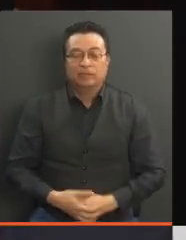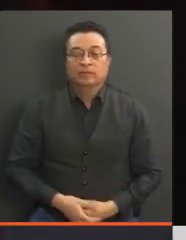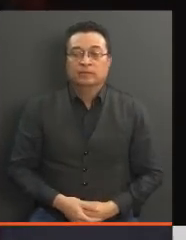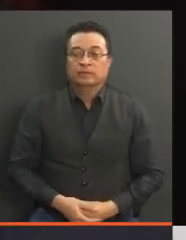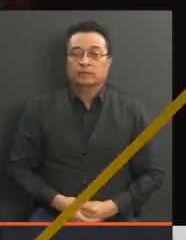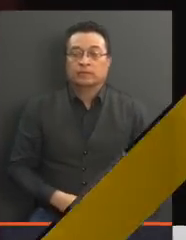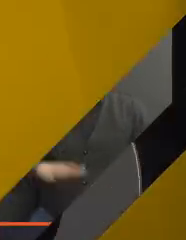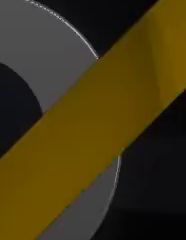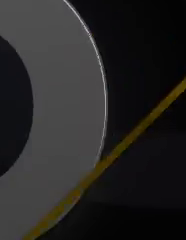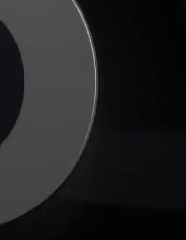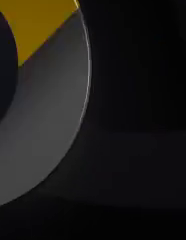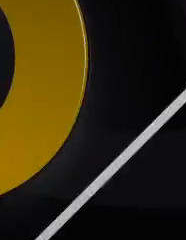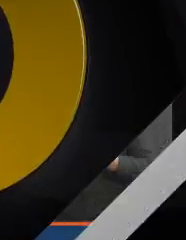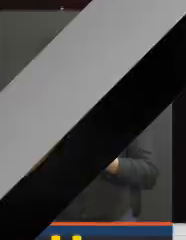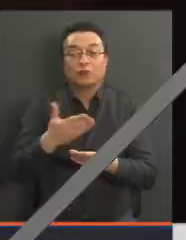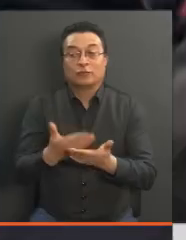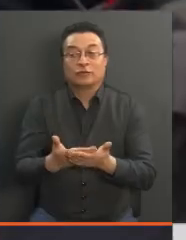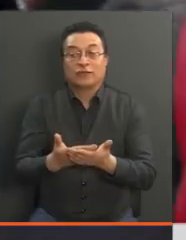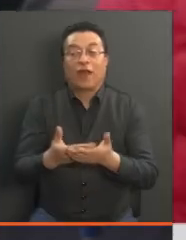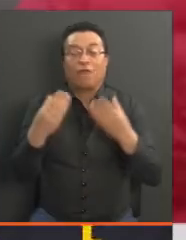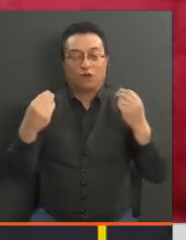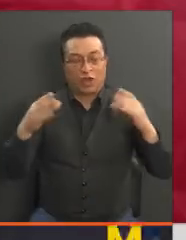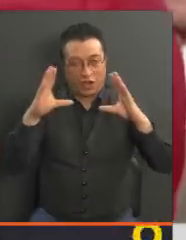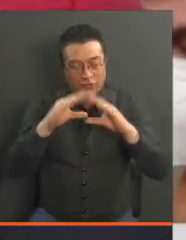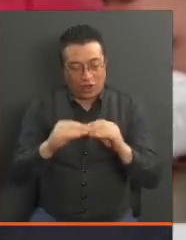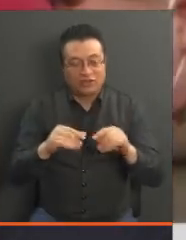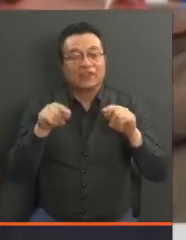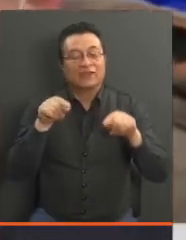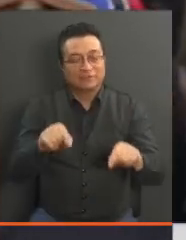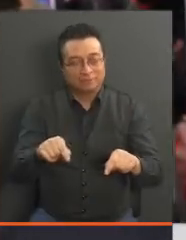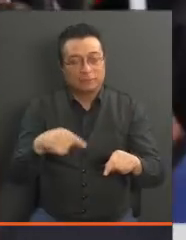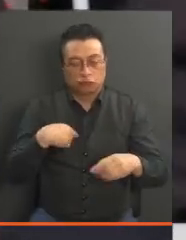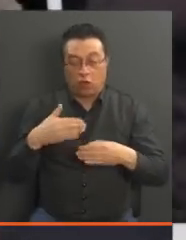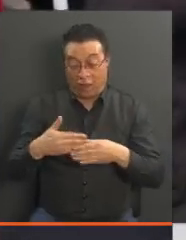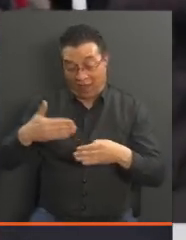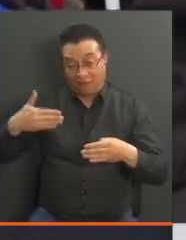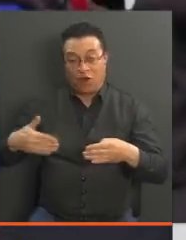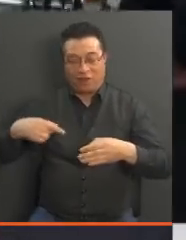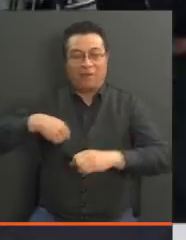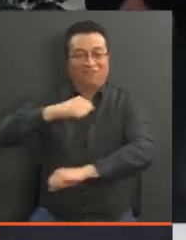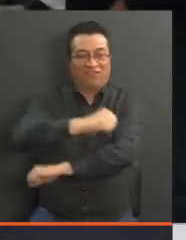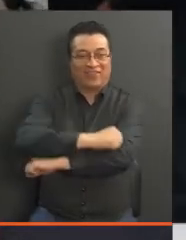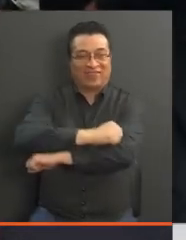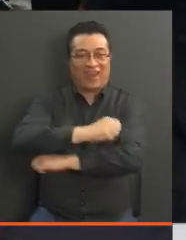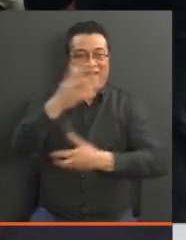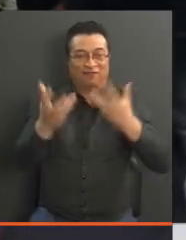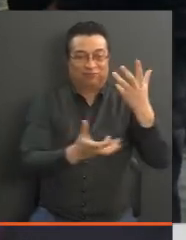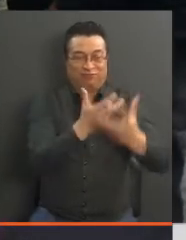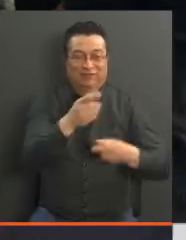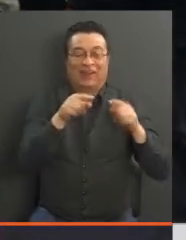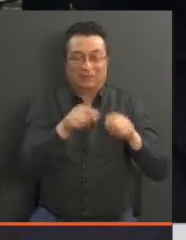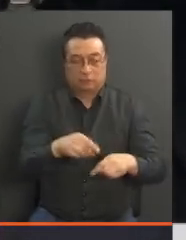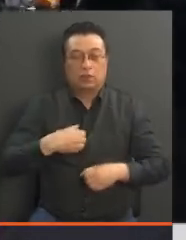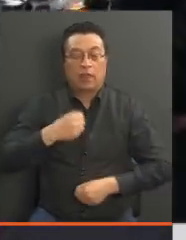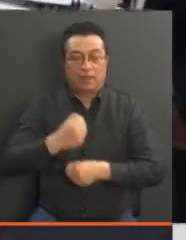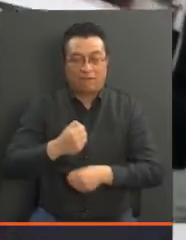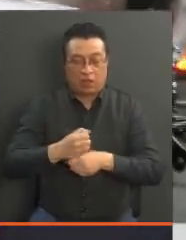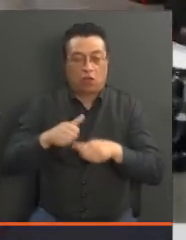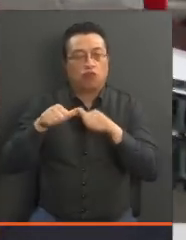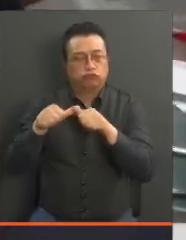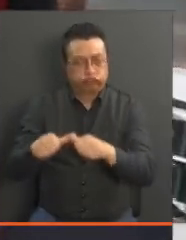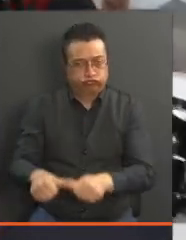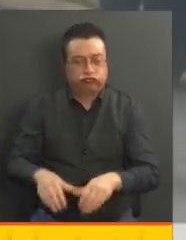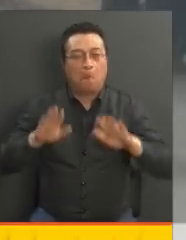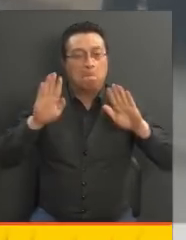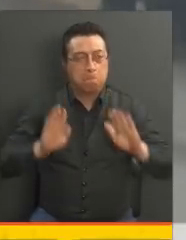Hola Ramón, ¿cómo estás? Muy buenas noches. Claro, nosotros estamos a las afueras de la fundición Ventana, en donde se mantienen a esta hora los trabajadores